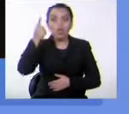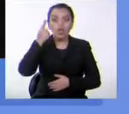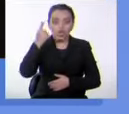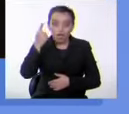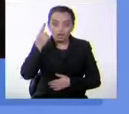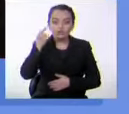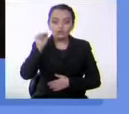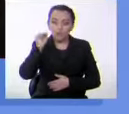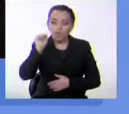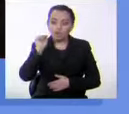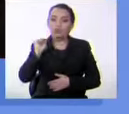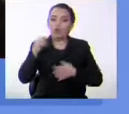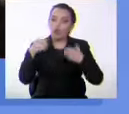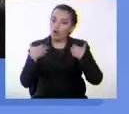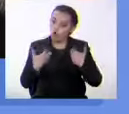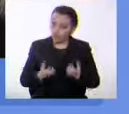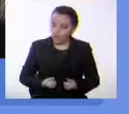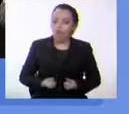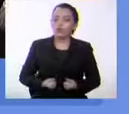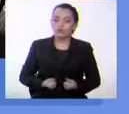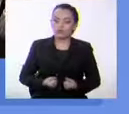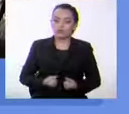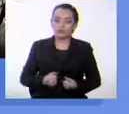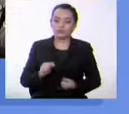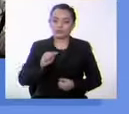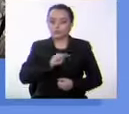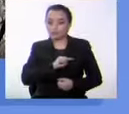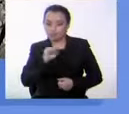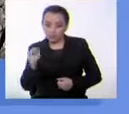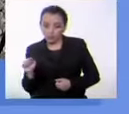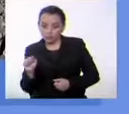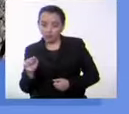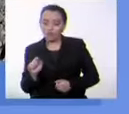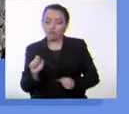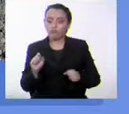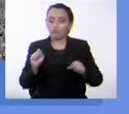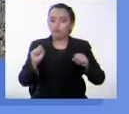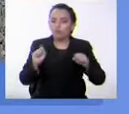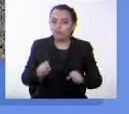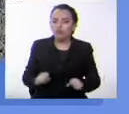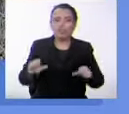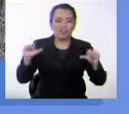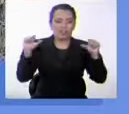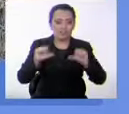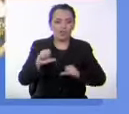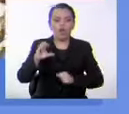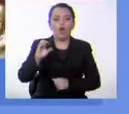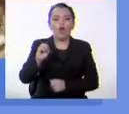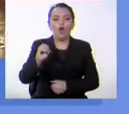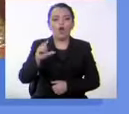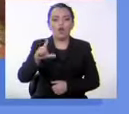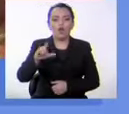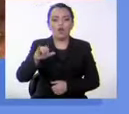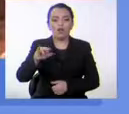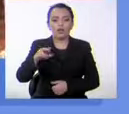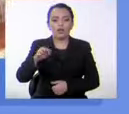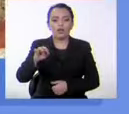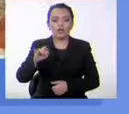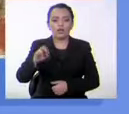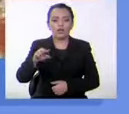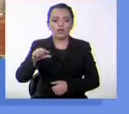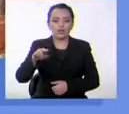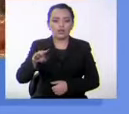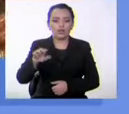de gobierno se puede corromper en una oligarquía, en la que el poder político está en manos de unas